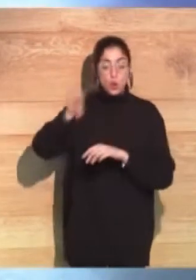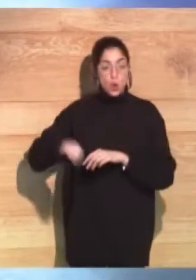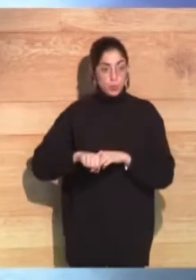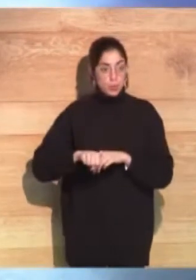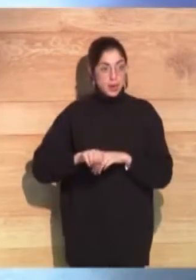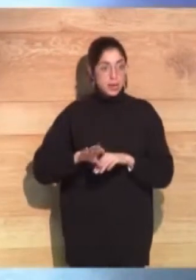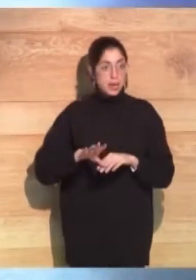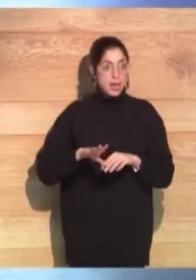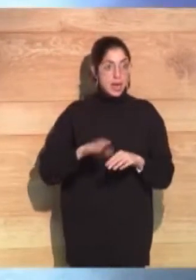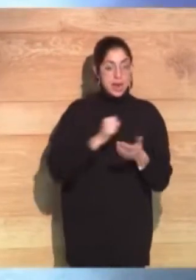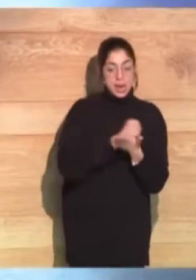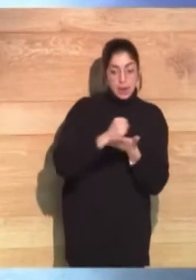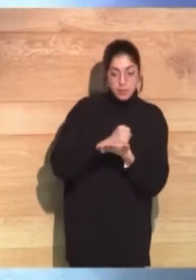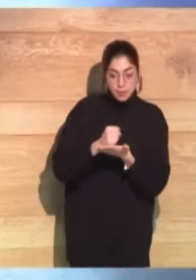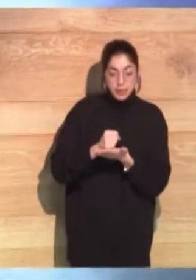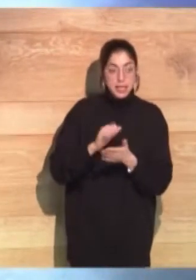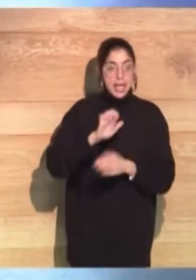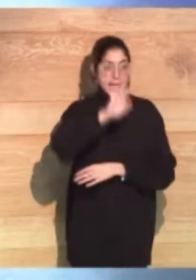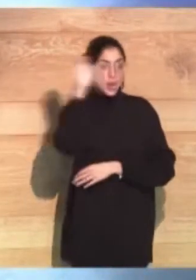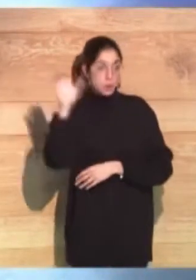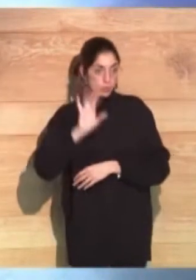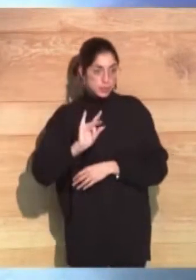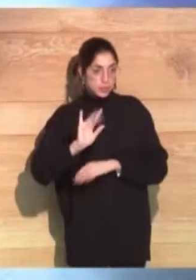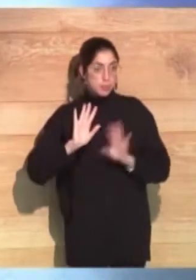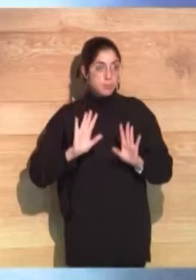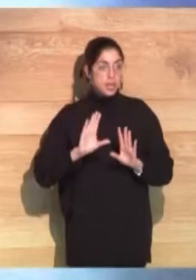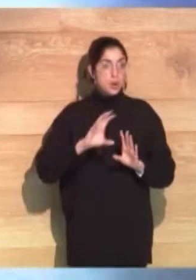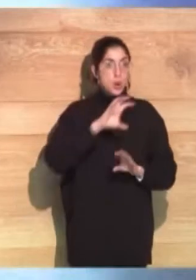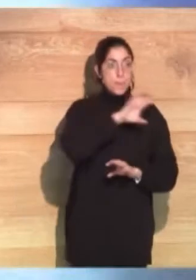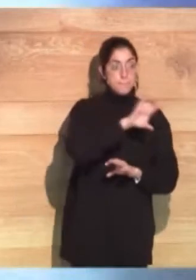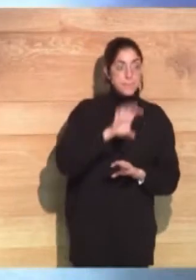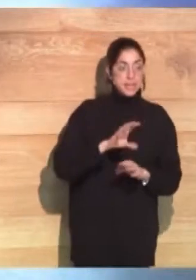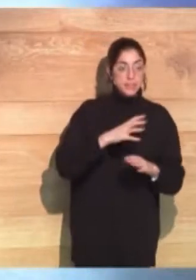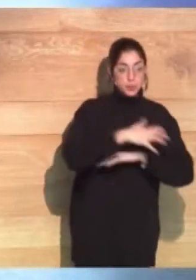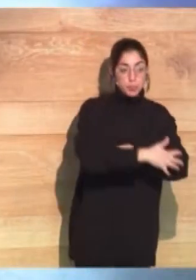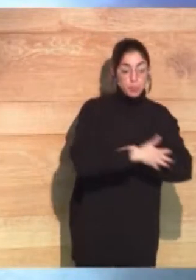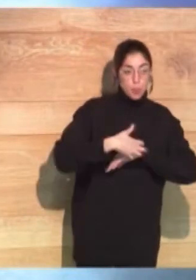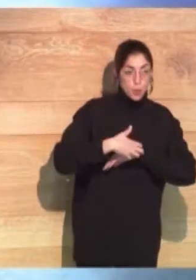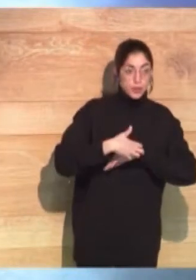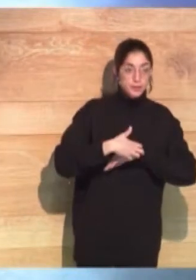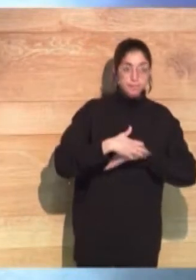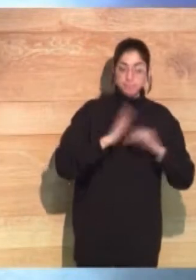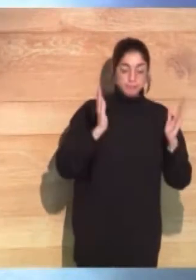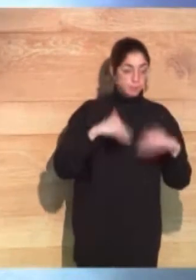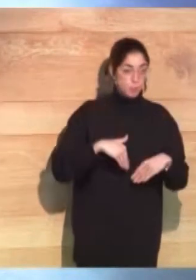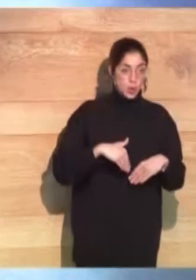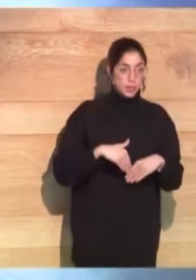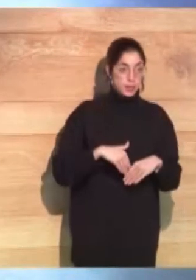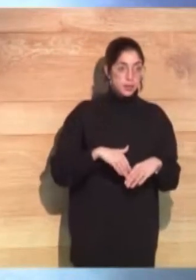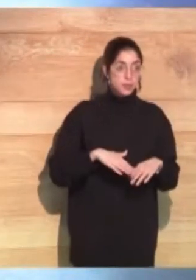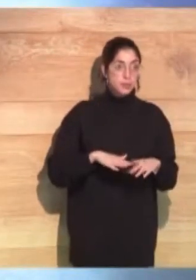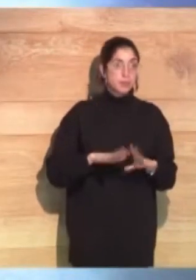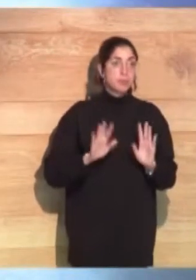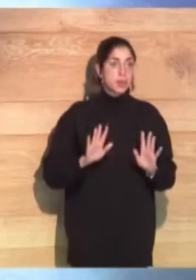farmacéuticas en Occidente, pero no a los países más empobrecidos. Y, desde luego, la